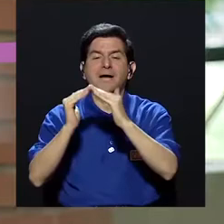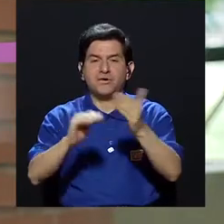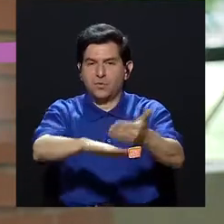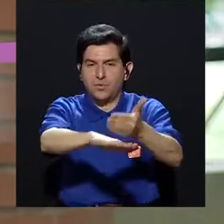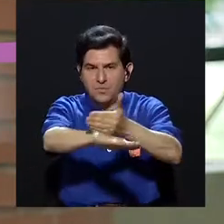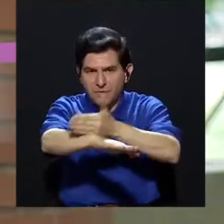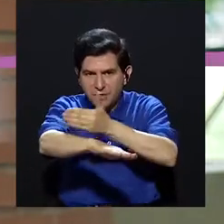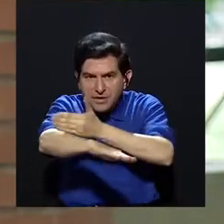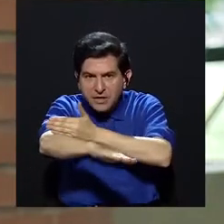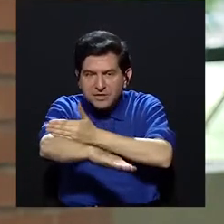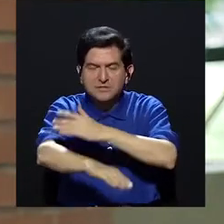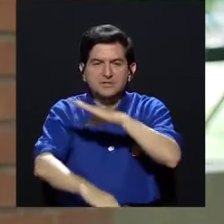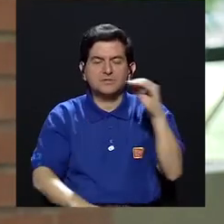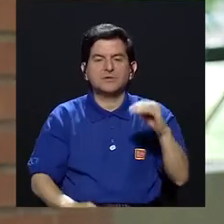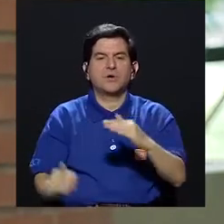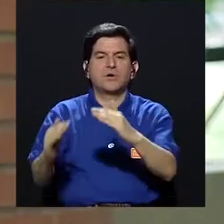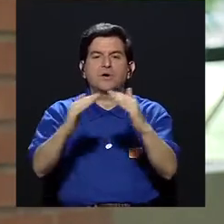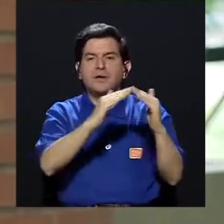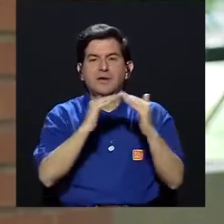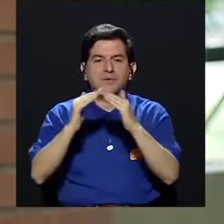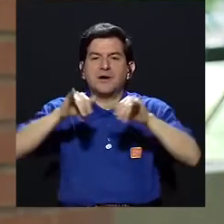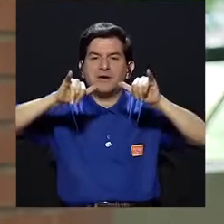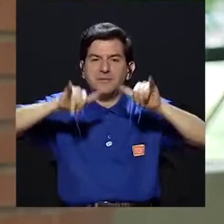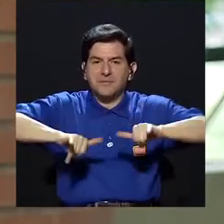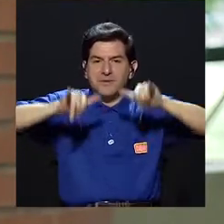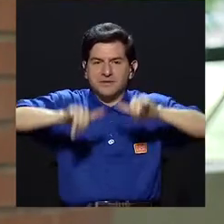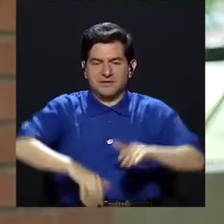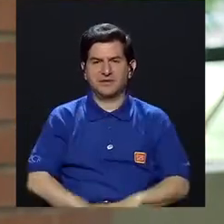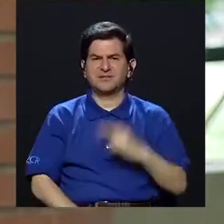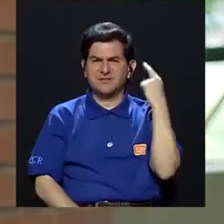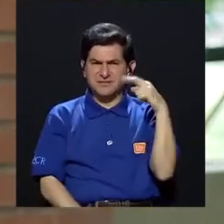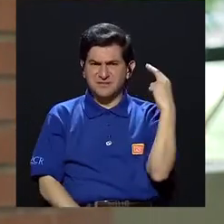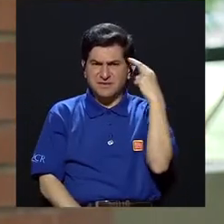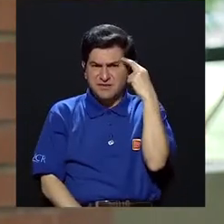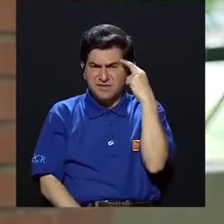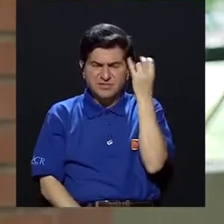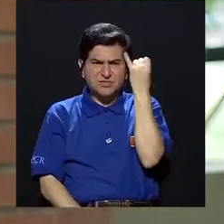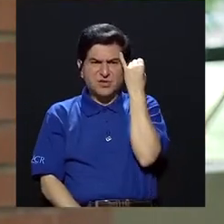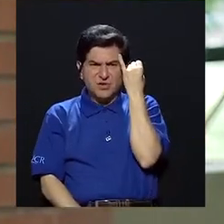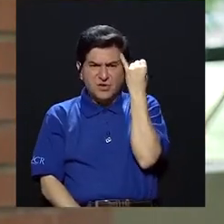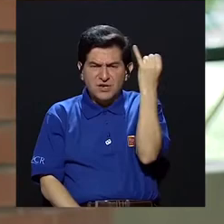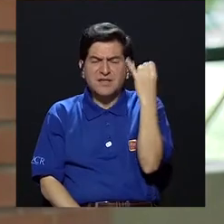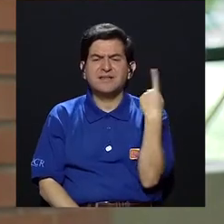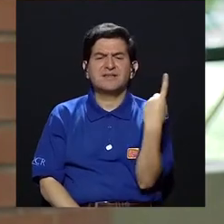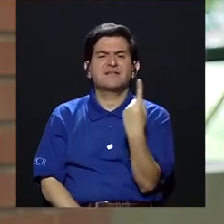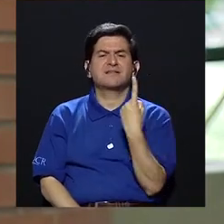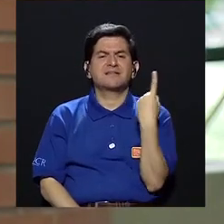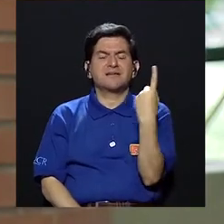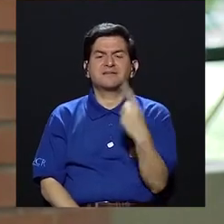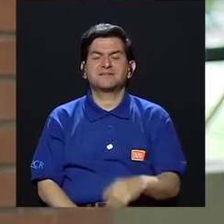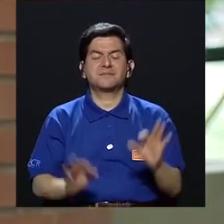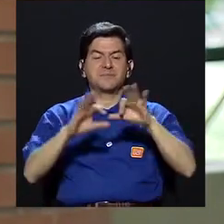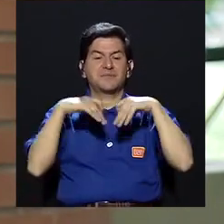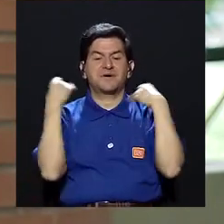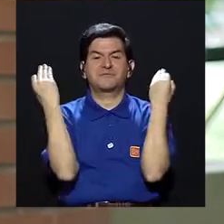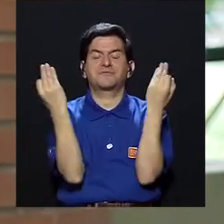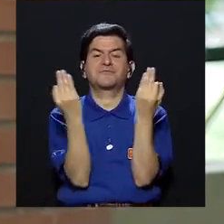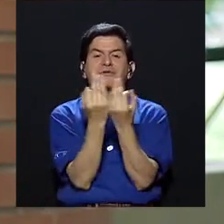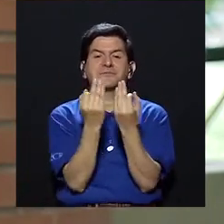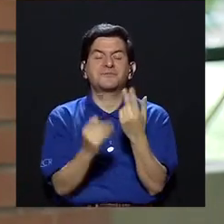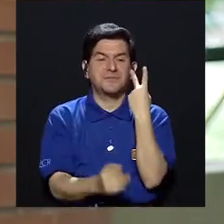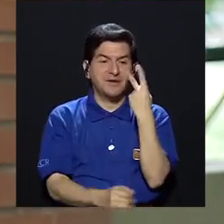que progrese y un barrio que se mantenga, porque nuestra idea siempre es que la